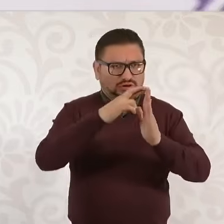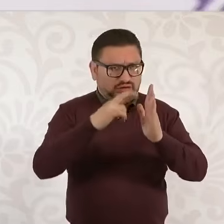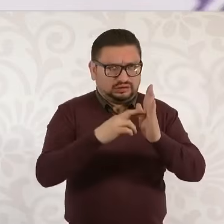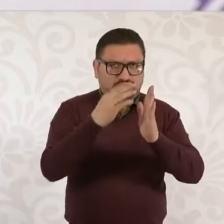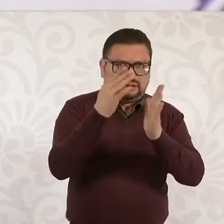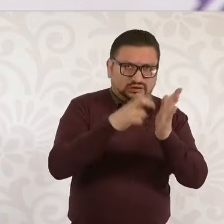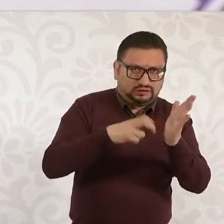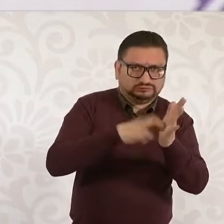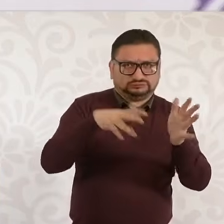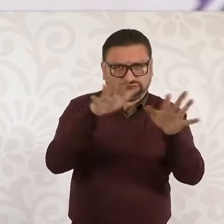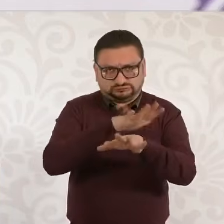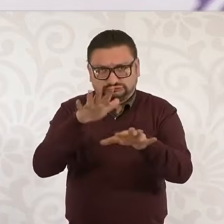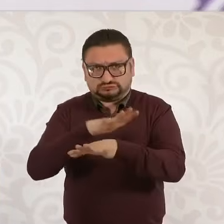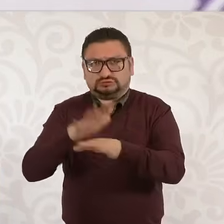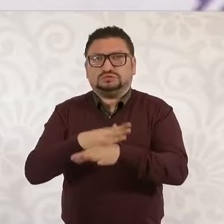demanda de la gente.